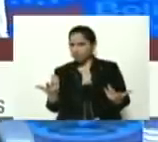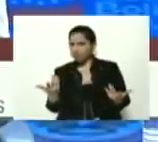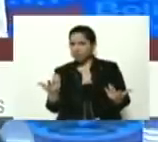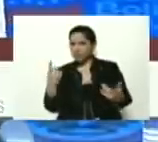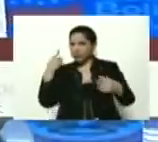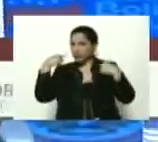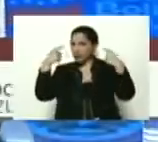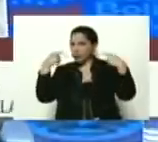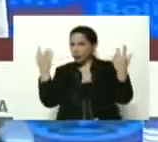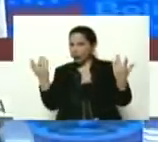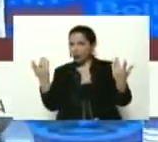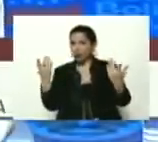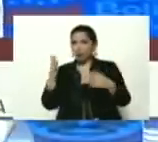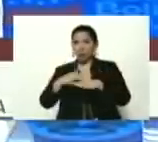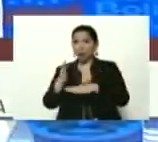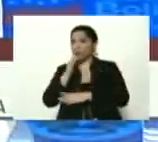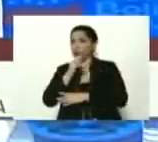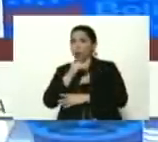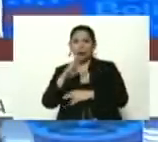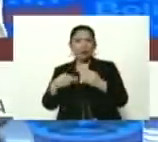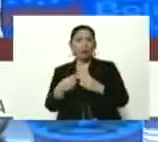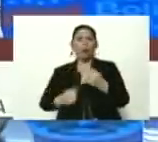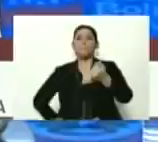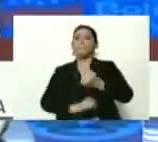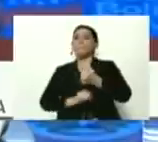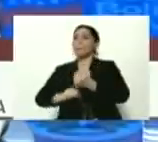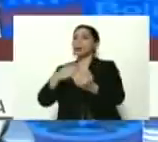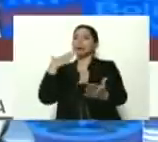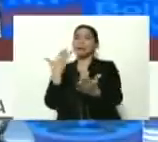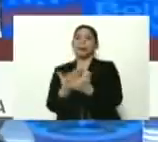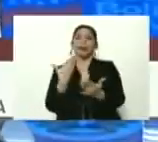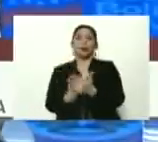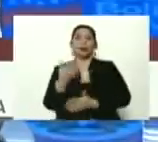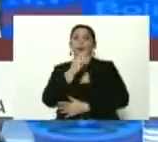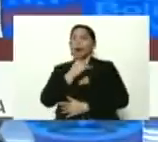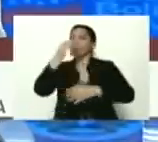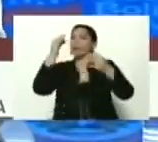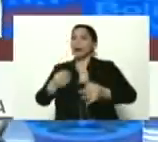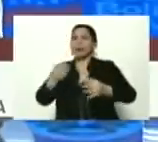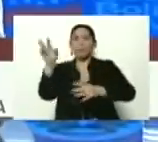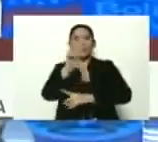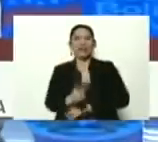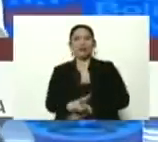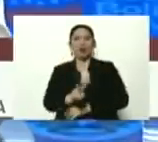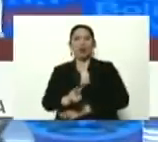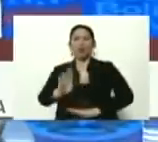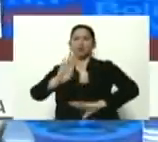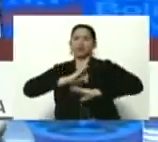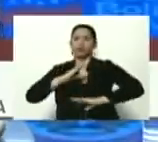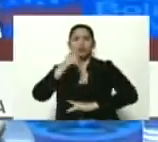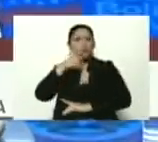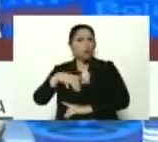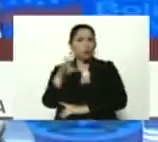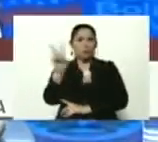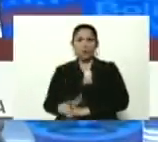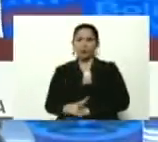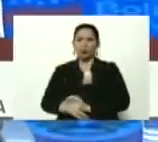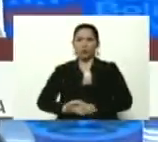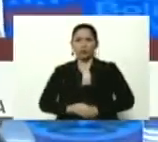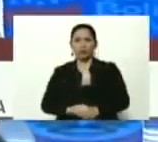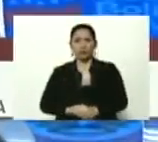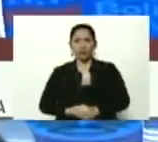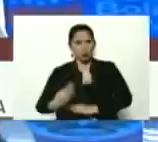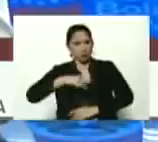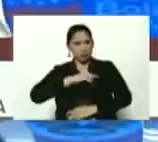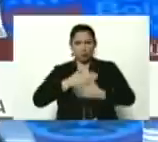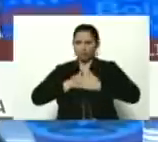dislocado, porque obviamente no tiene ningún basamento en la realidad. Venezuela es de los venezolanos y las venezolanas, que